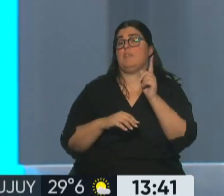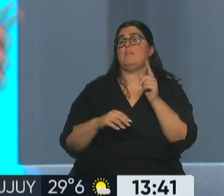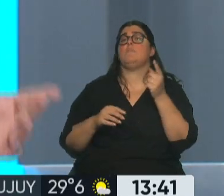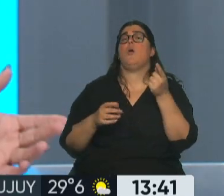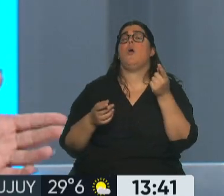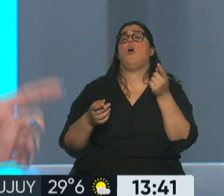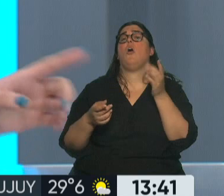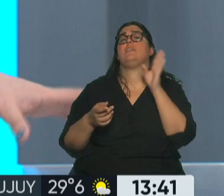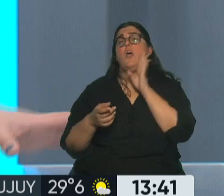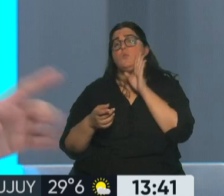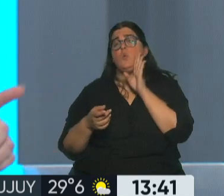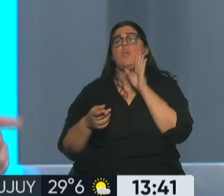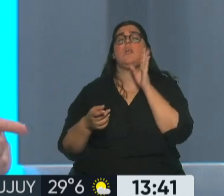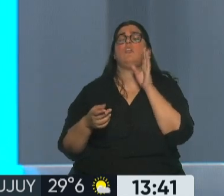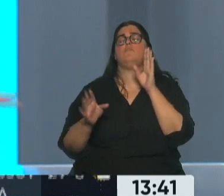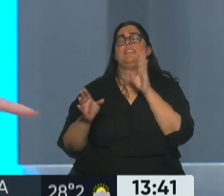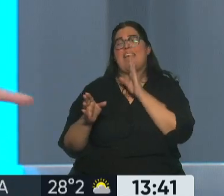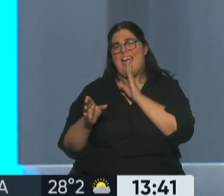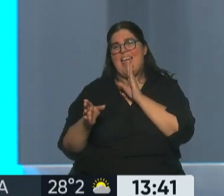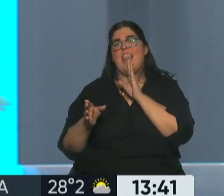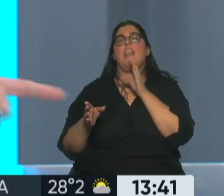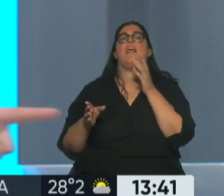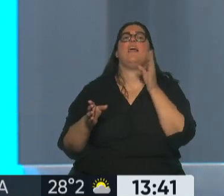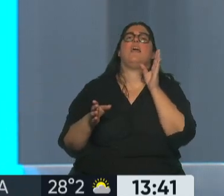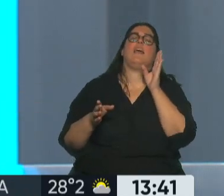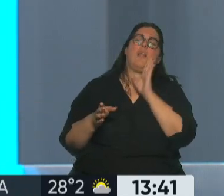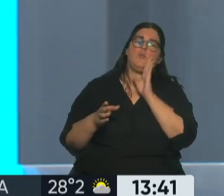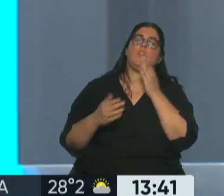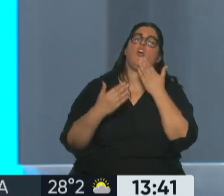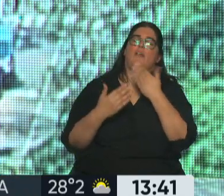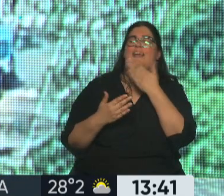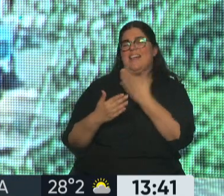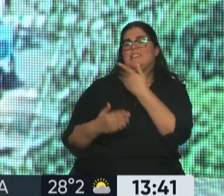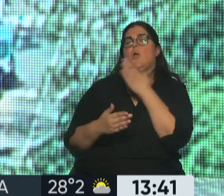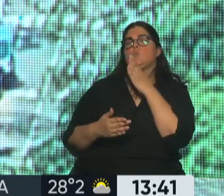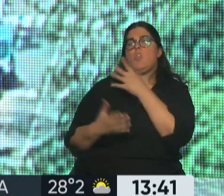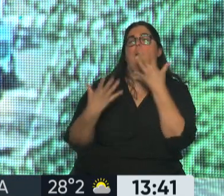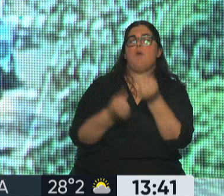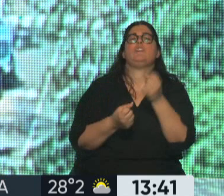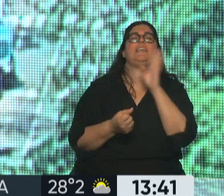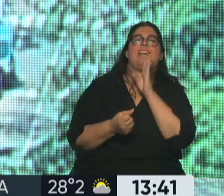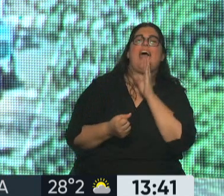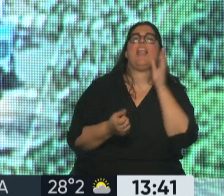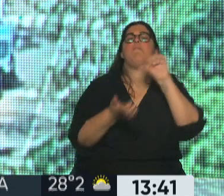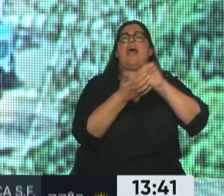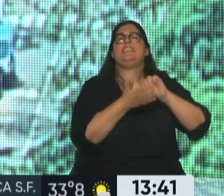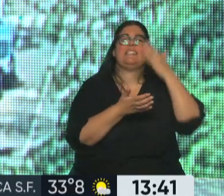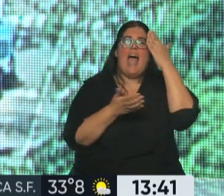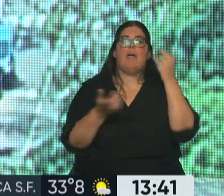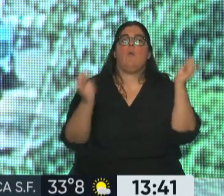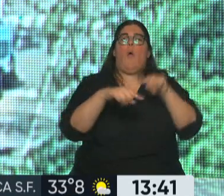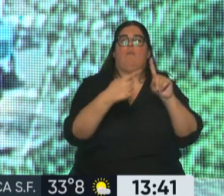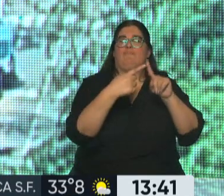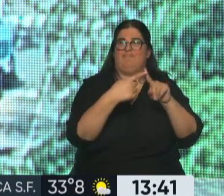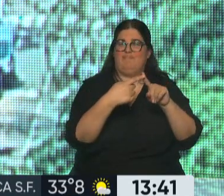con Israel y los Países Árabes fue fomentado por Estados Unidos y eso fue durante el gobierno de Donald Trump pero pero por qué Porque Estados Unidos prefiere